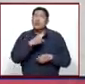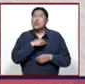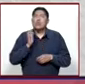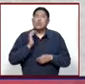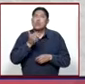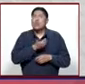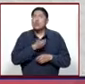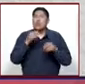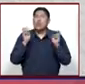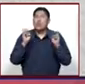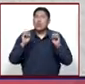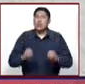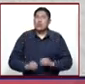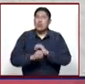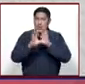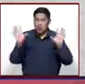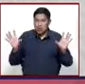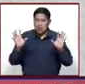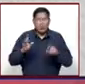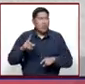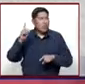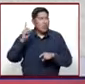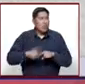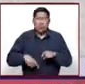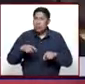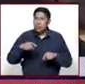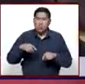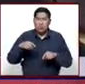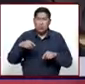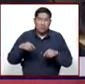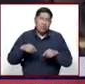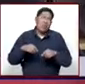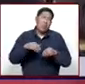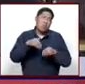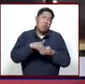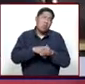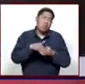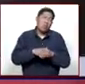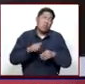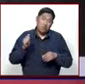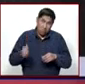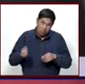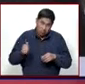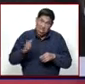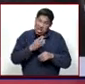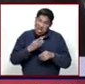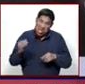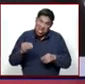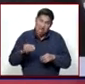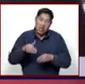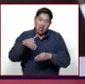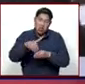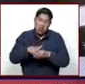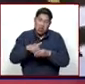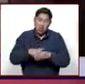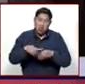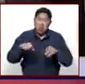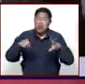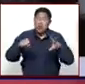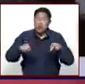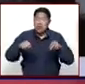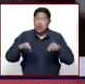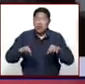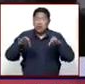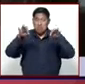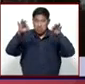tema es clarísimo. No puede haber referéndum. Lucho Arce, si quiere hacer la modificación, o bueno, la